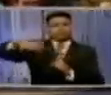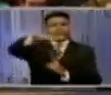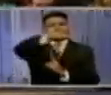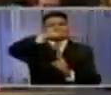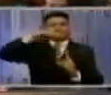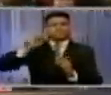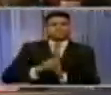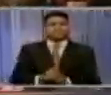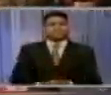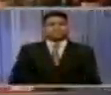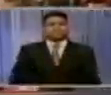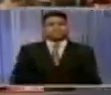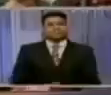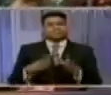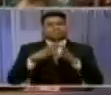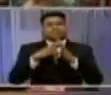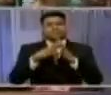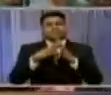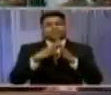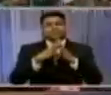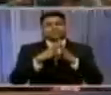a las madres procesadoras.